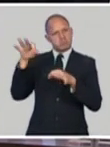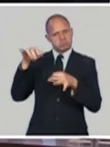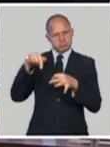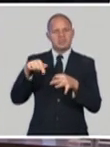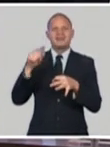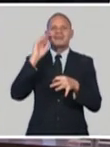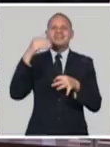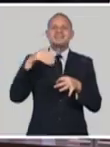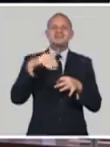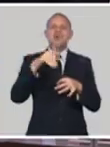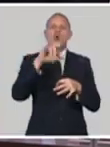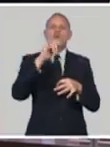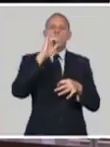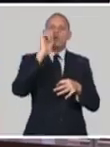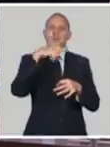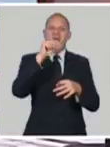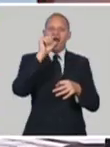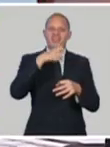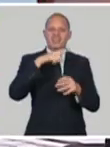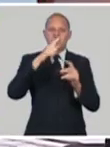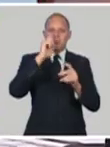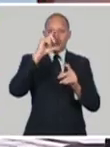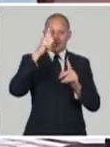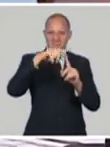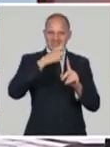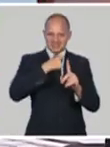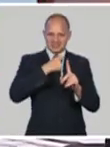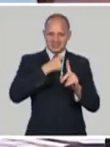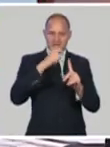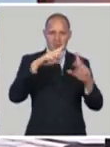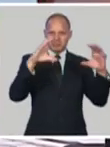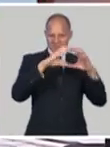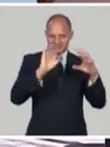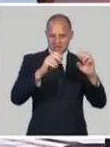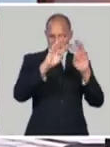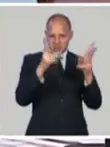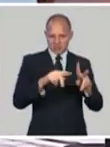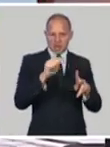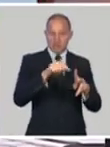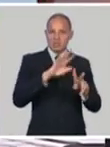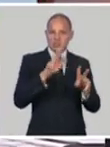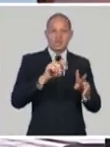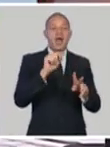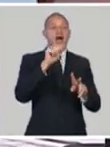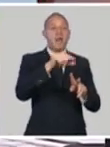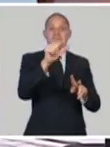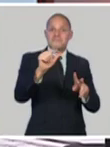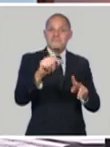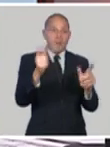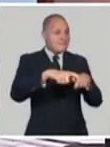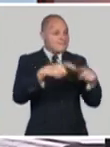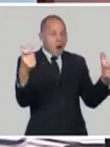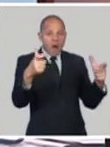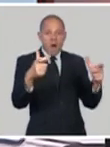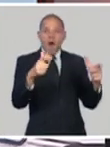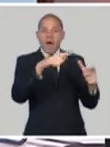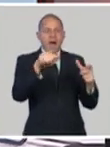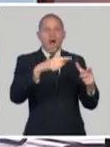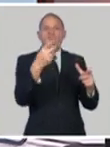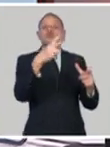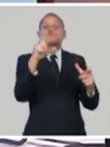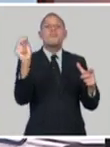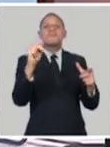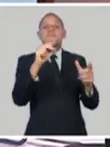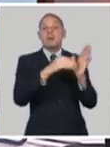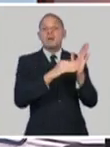11 de diciembre. Aquel momento, ¿no? Entonces, de esa reforma salarial tengo que decir algunos elementos